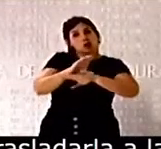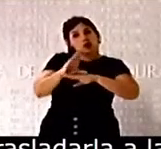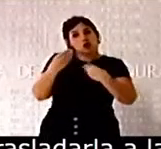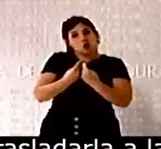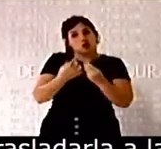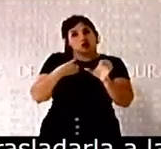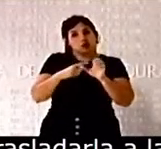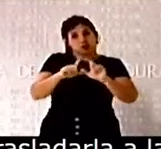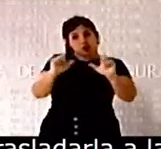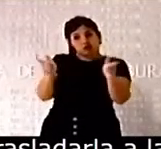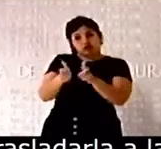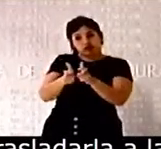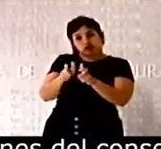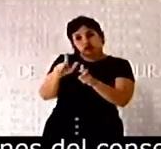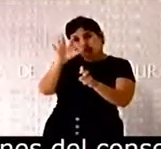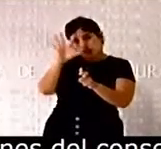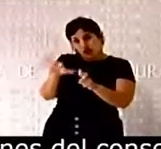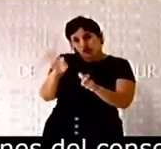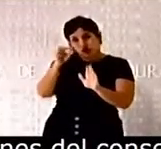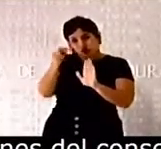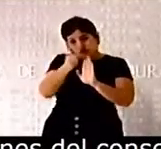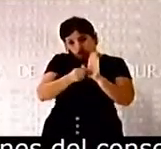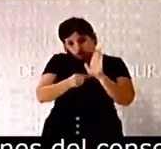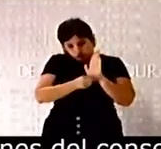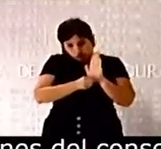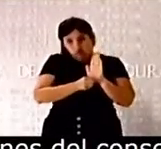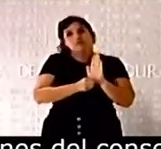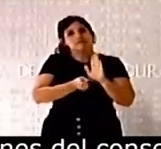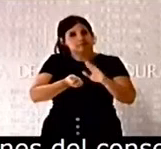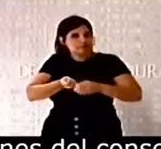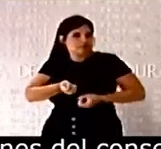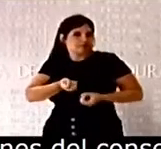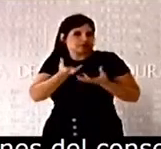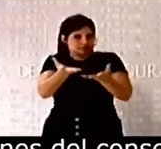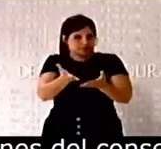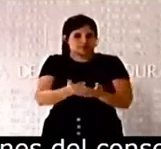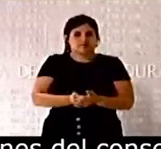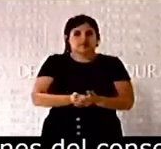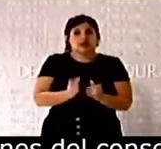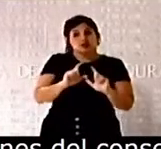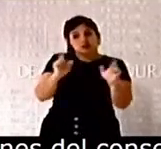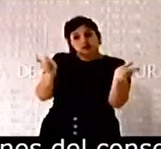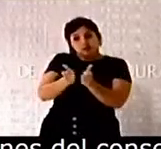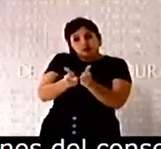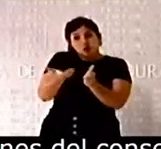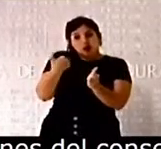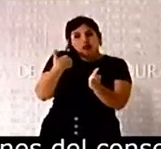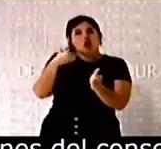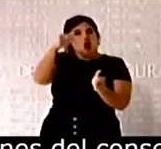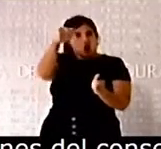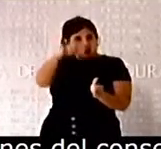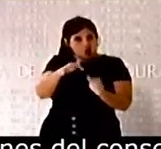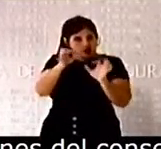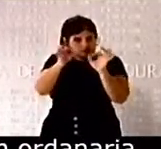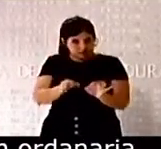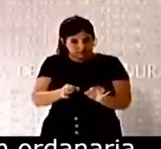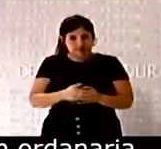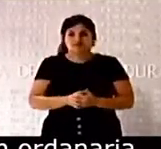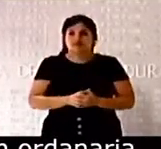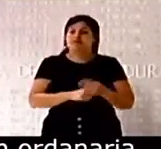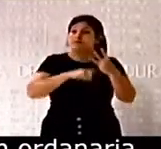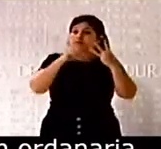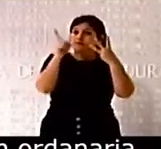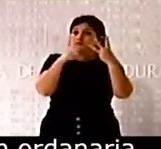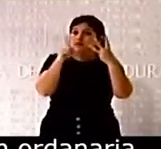de Extremadura en su sesión ordinaria, celebrado en el día de hoy. Y, en tercer lugar, informarles de